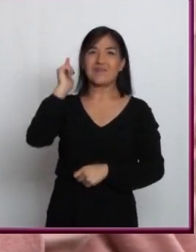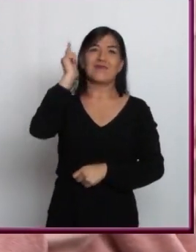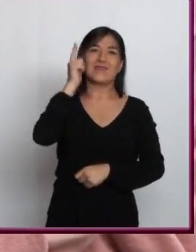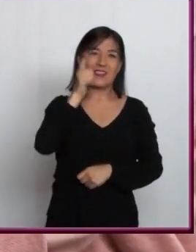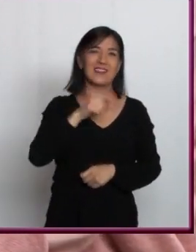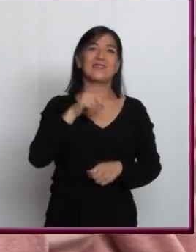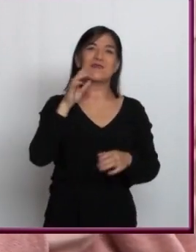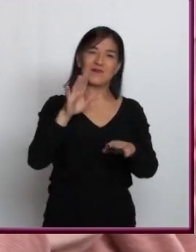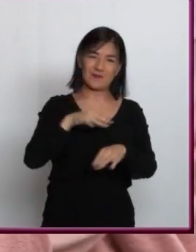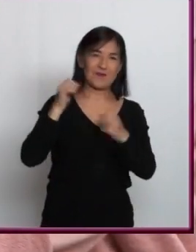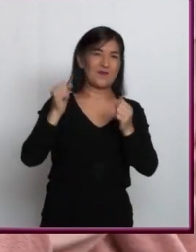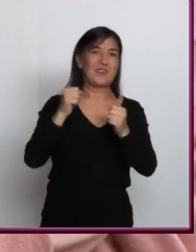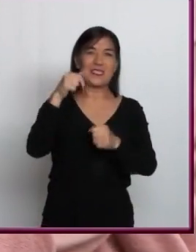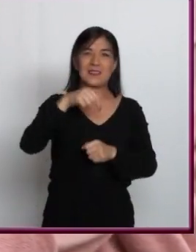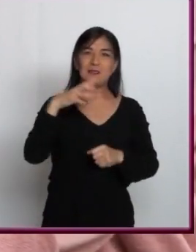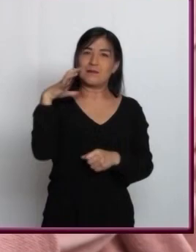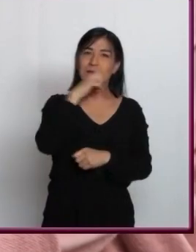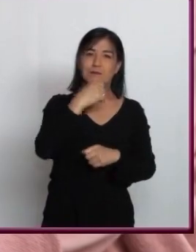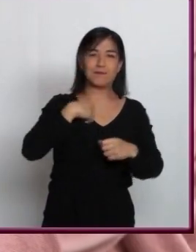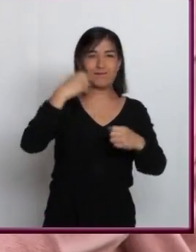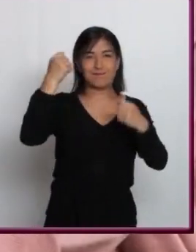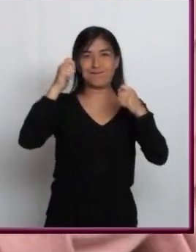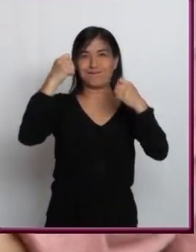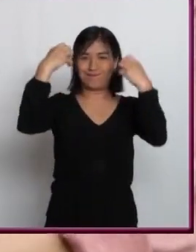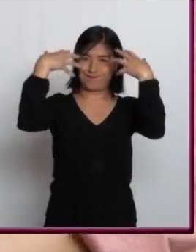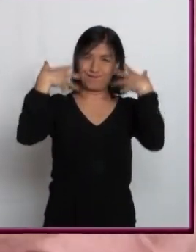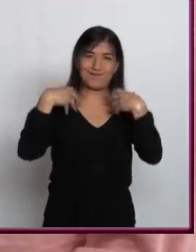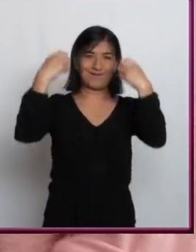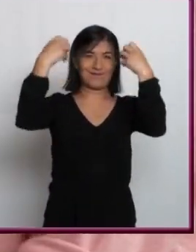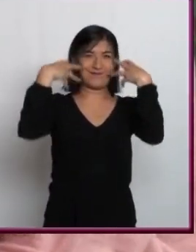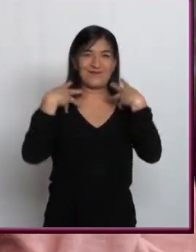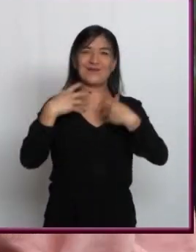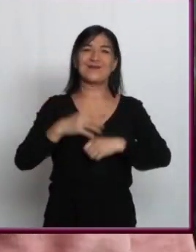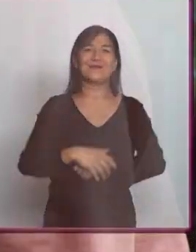no esté tan fuerte como aquí que me estoy achicharrando.